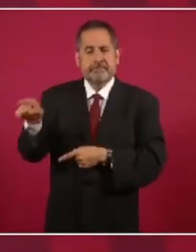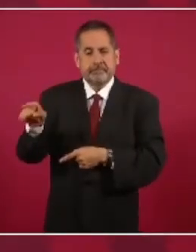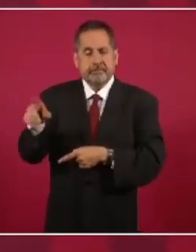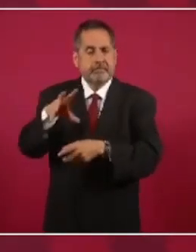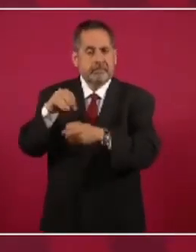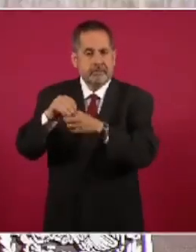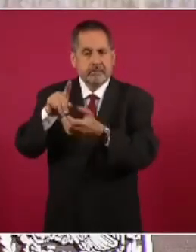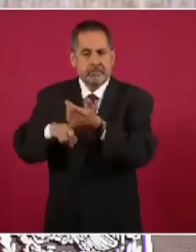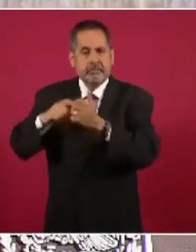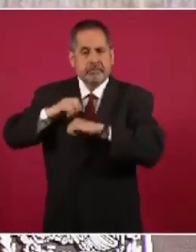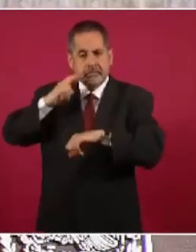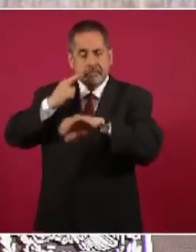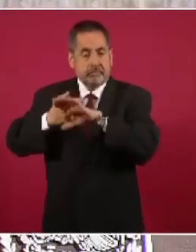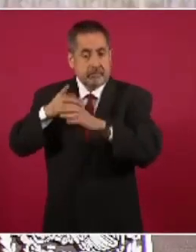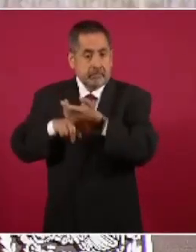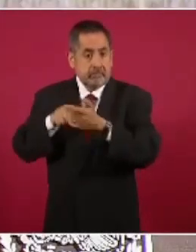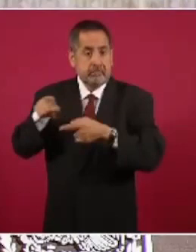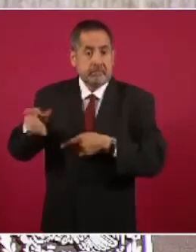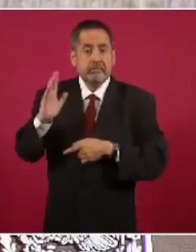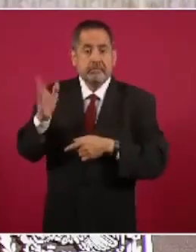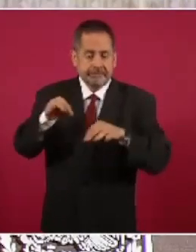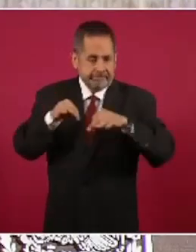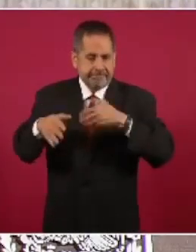se ocuparan y ya están trabajando